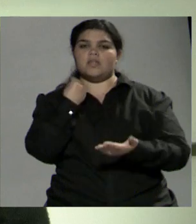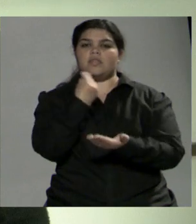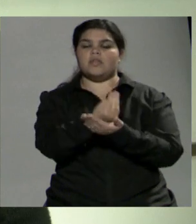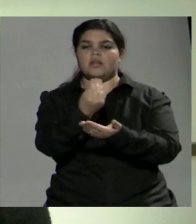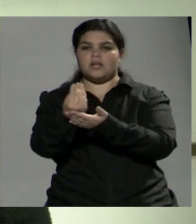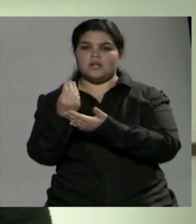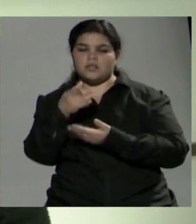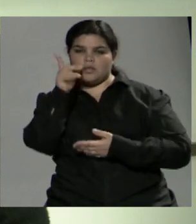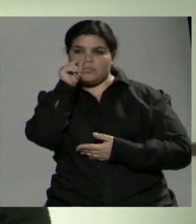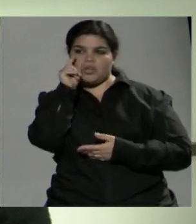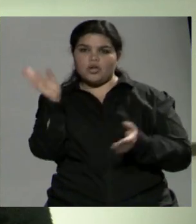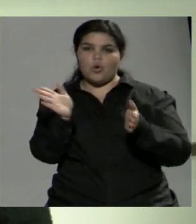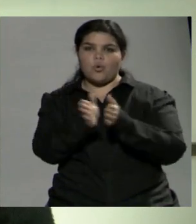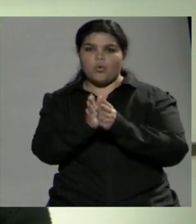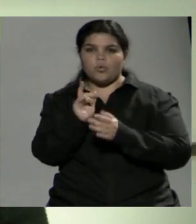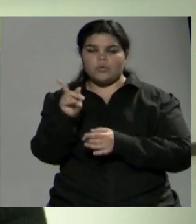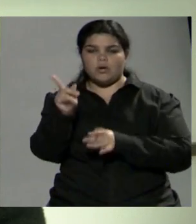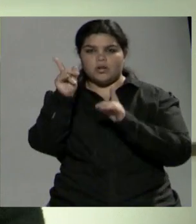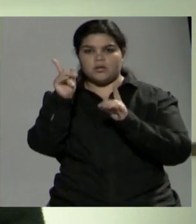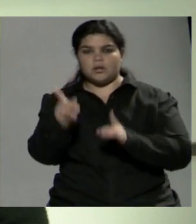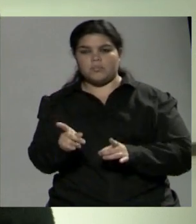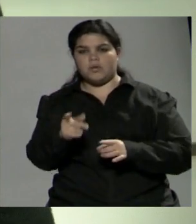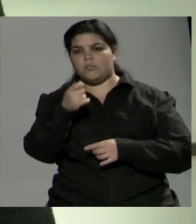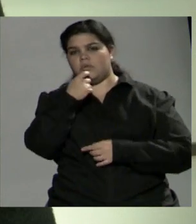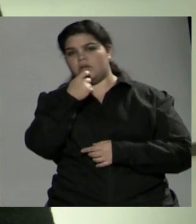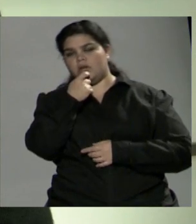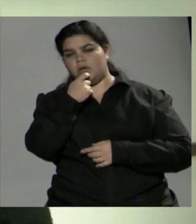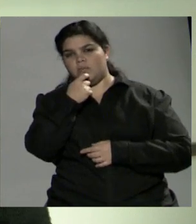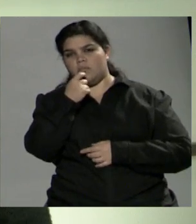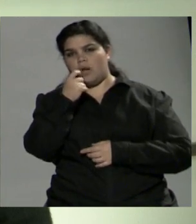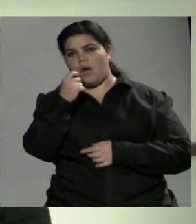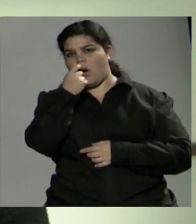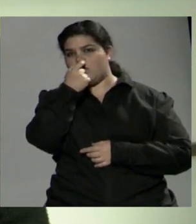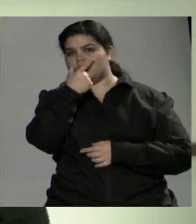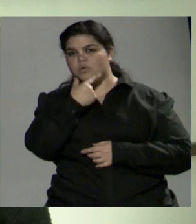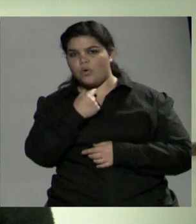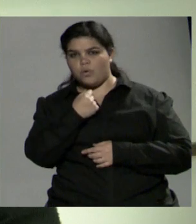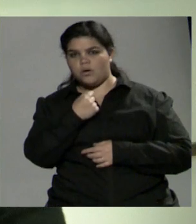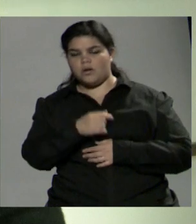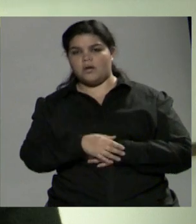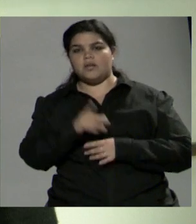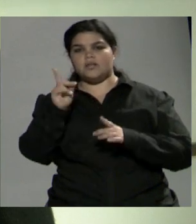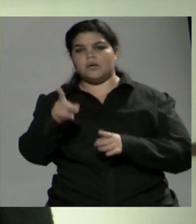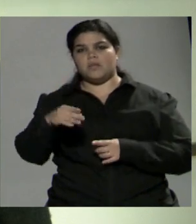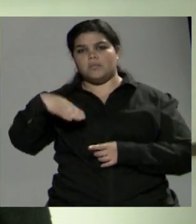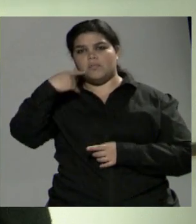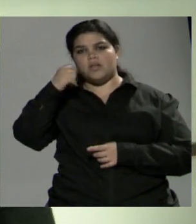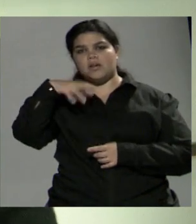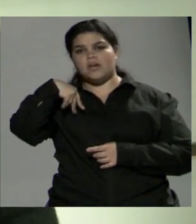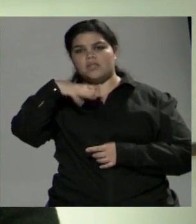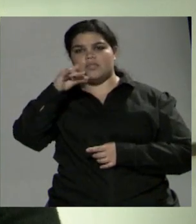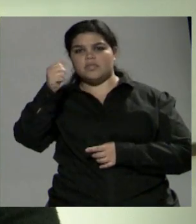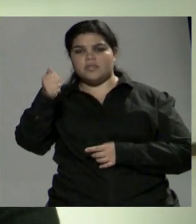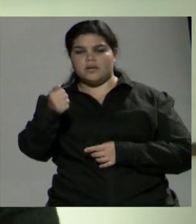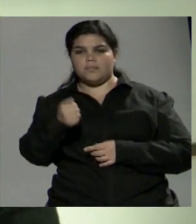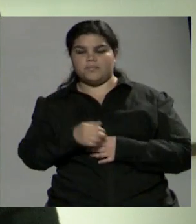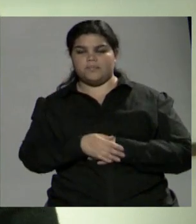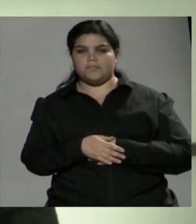más cercanos a Cristina y al kirchnerismo más puro, creo que ha habido